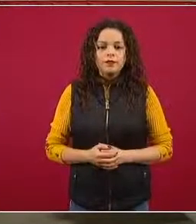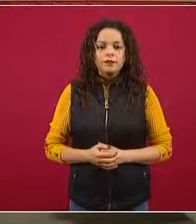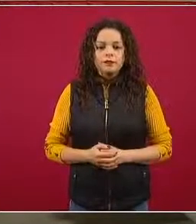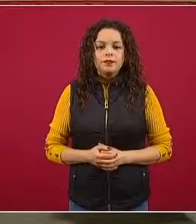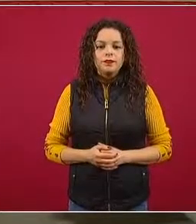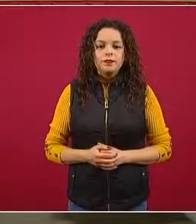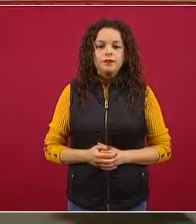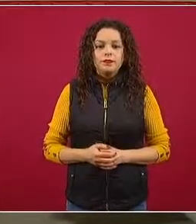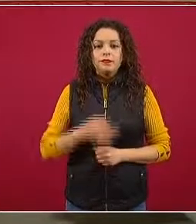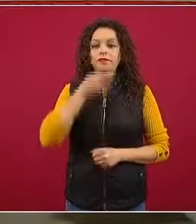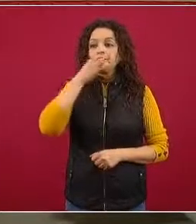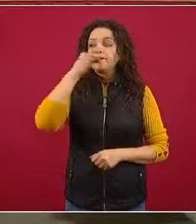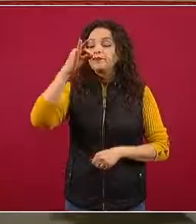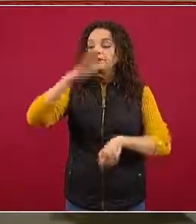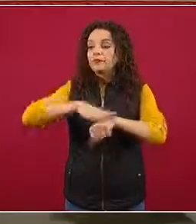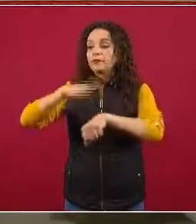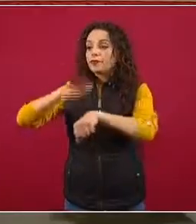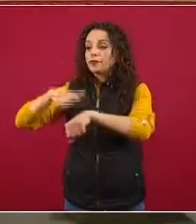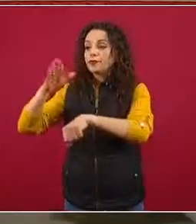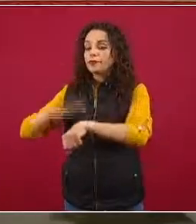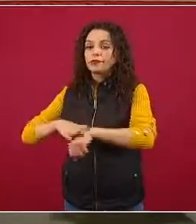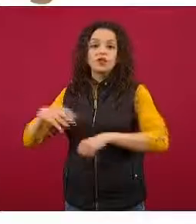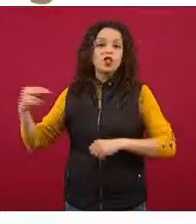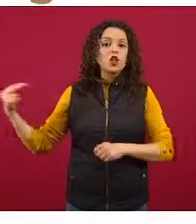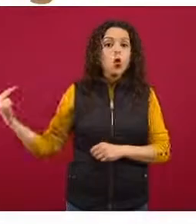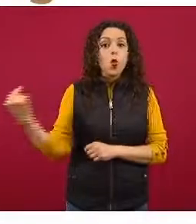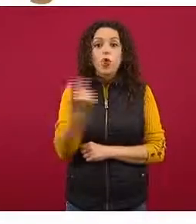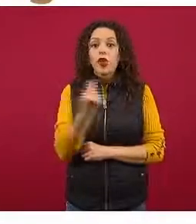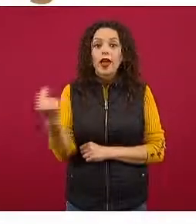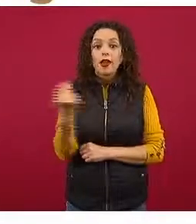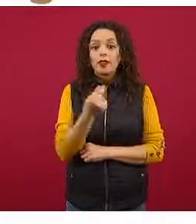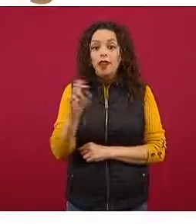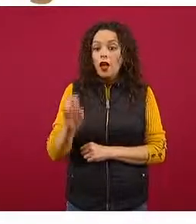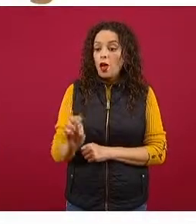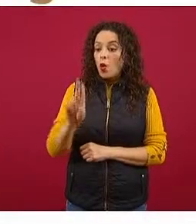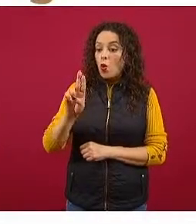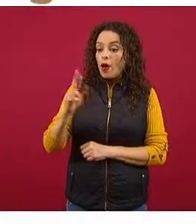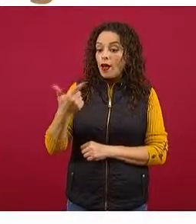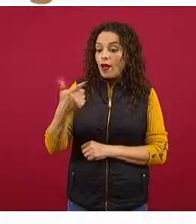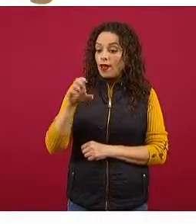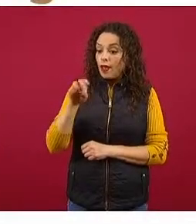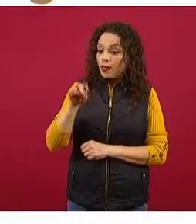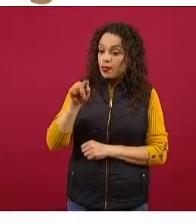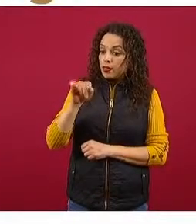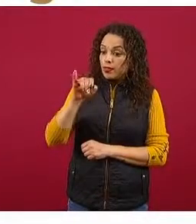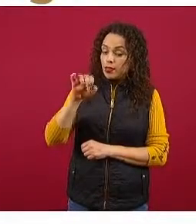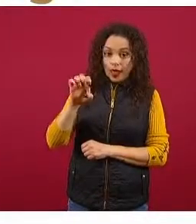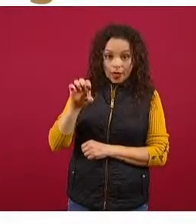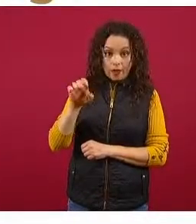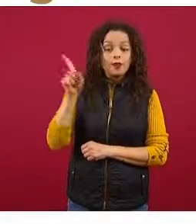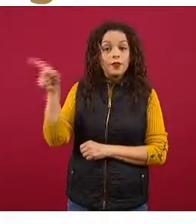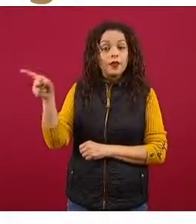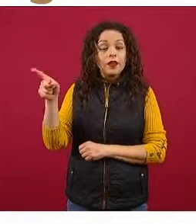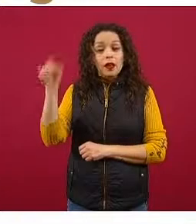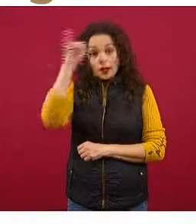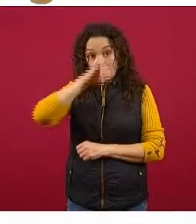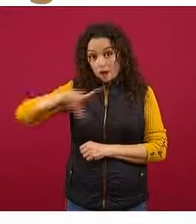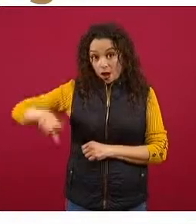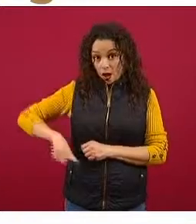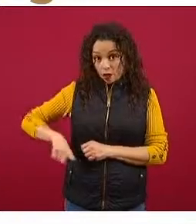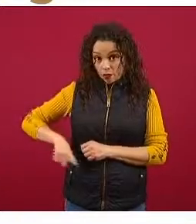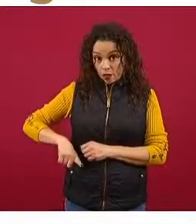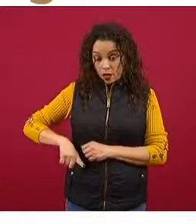Llamado urgente, lo hizo la doctora Sheinbaum, lo hizo ayer el doctor López-Gatell. Quédate en casa, si no tienes que salir,